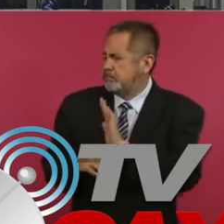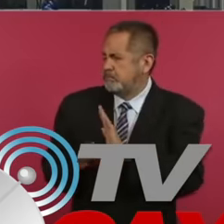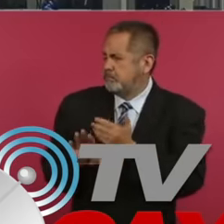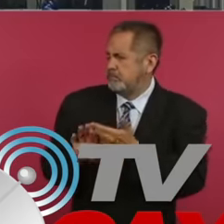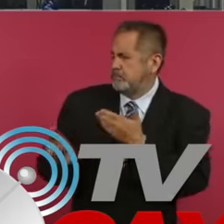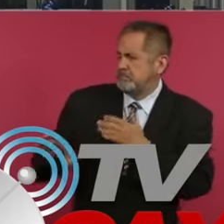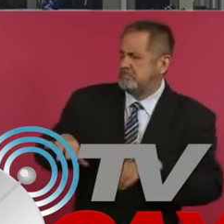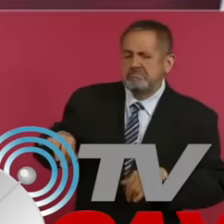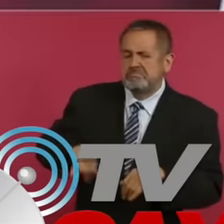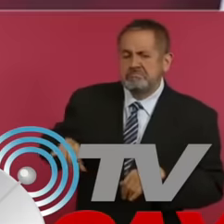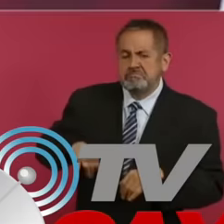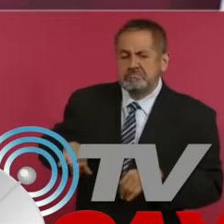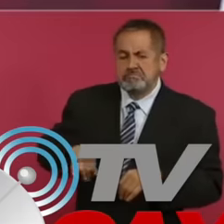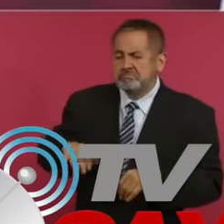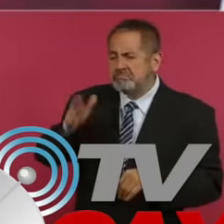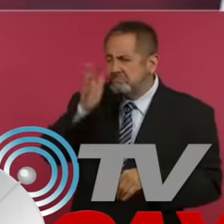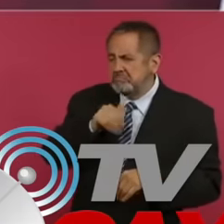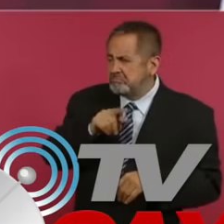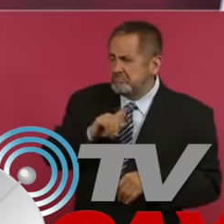no nos interesa,